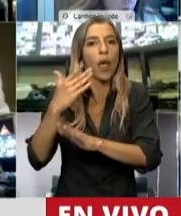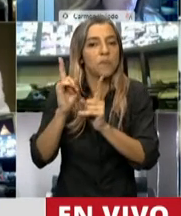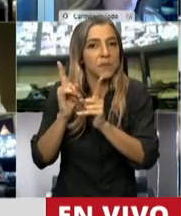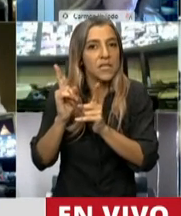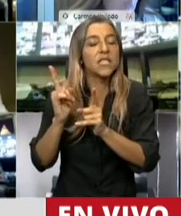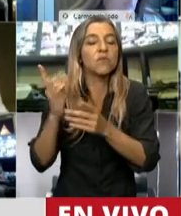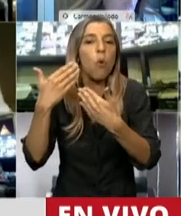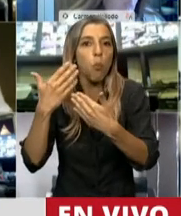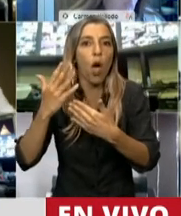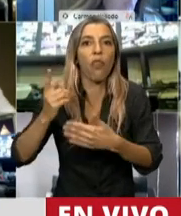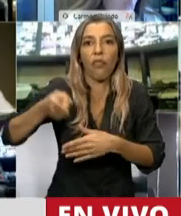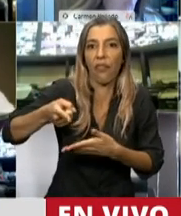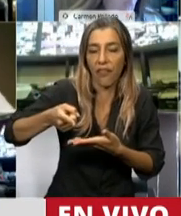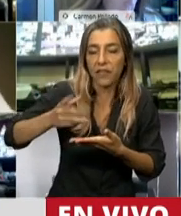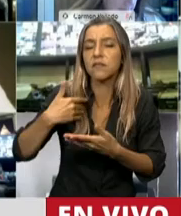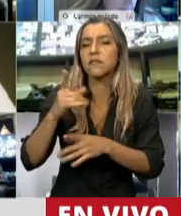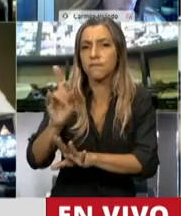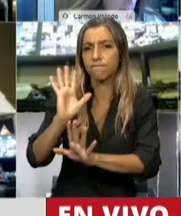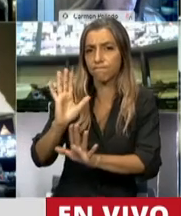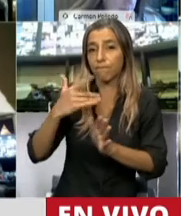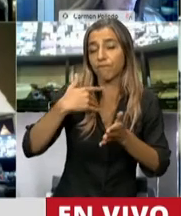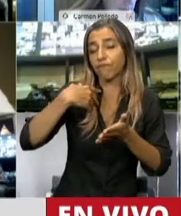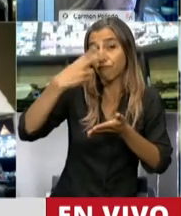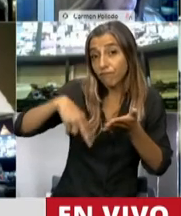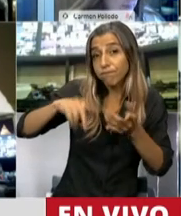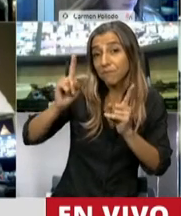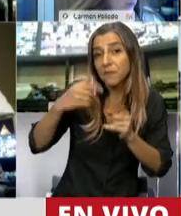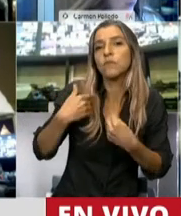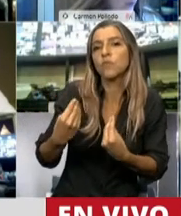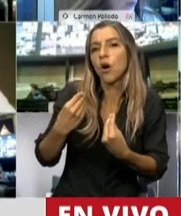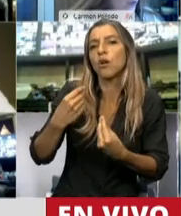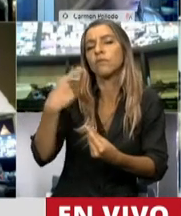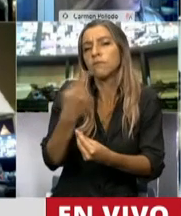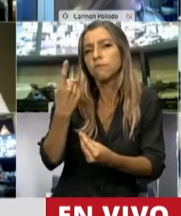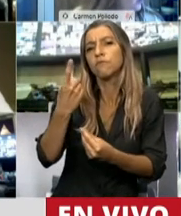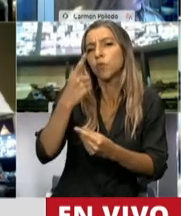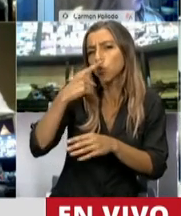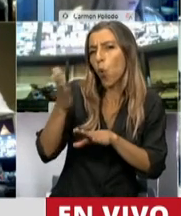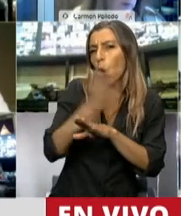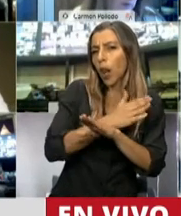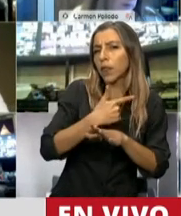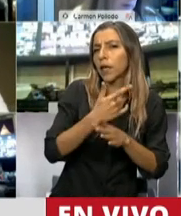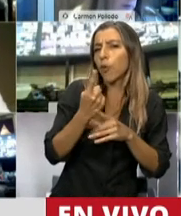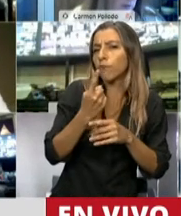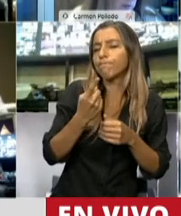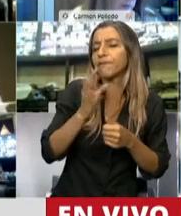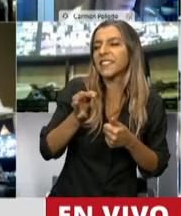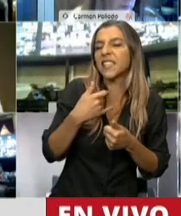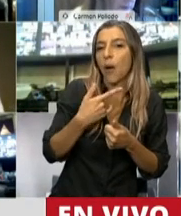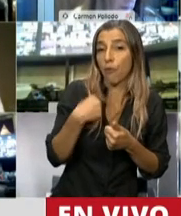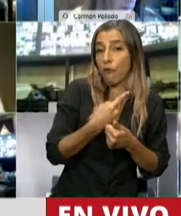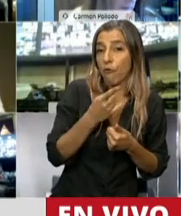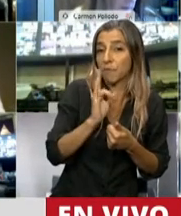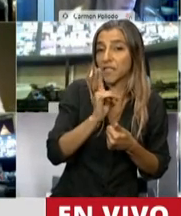así lo dispusiera que luego ocurre hemos contemplado en este último tiempo que algunas denuncias que hemos hecho